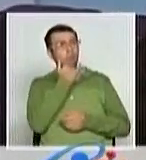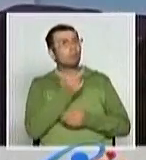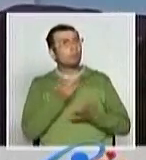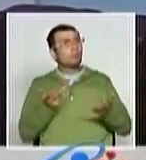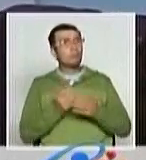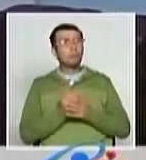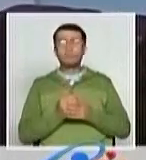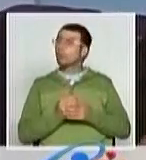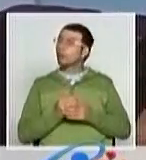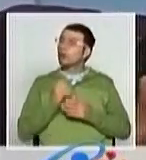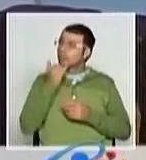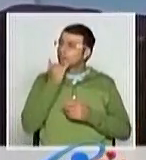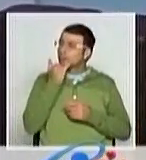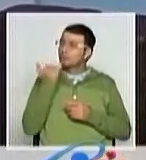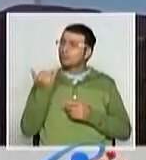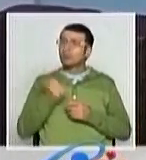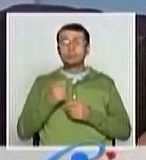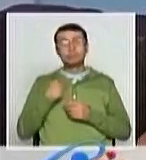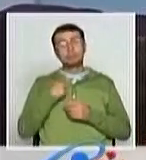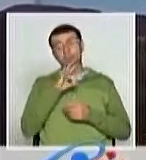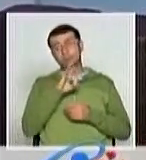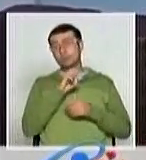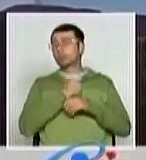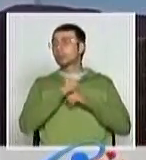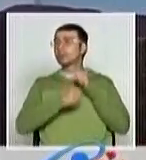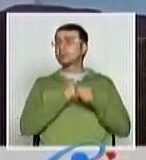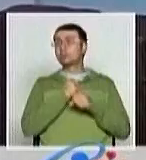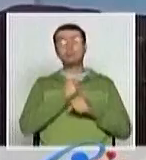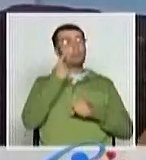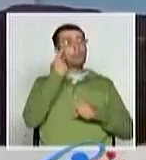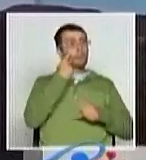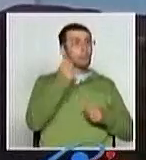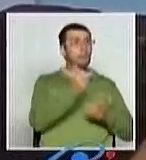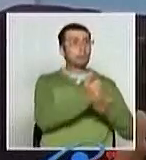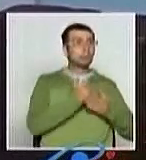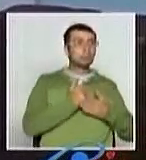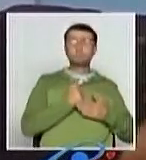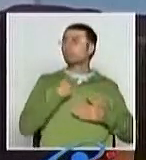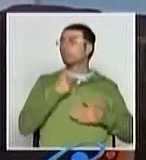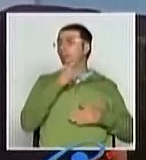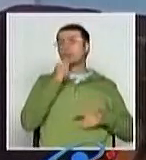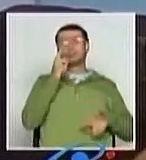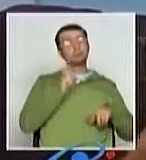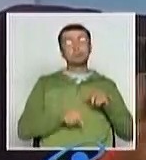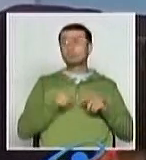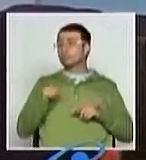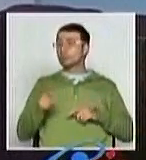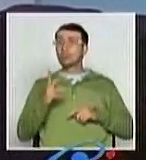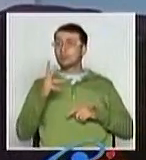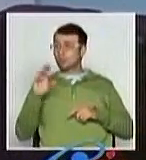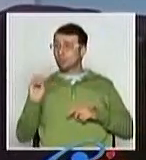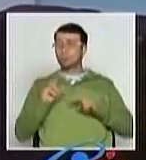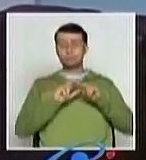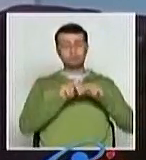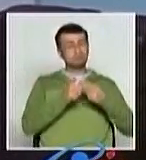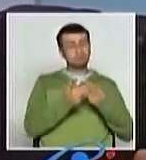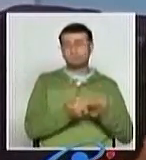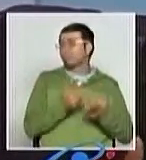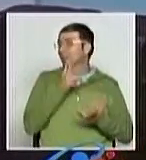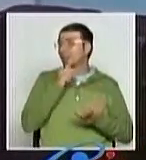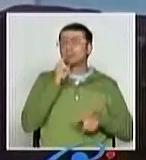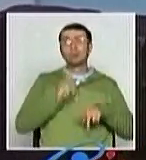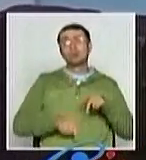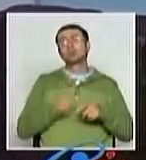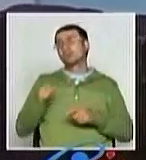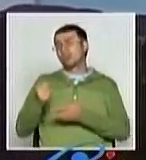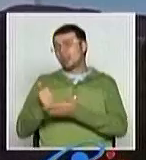comenzó a decir doctor llevo 8 años buscando ayuda y no he podido volver a restablecer con mi esposo la relaciones íntimas quiero que usted